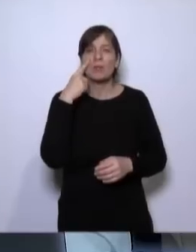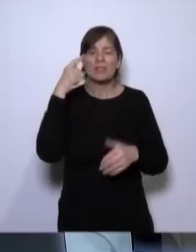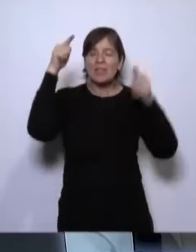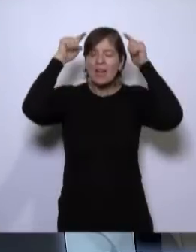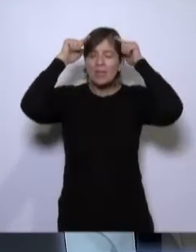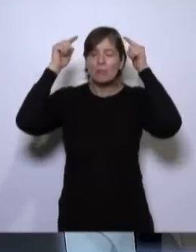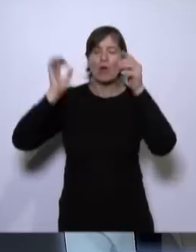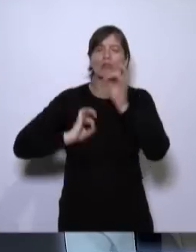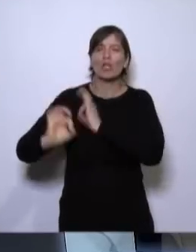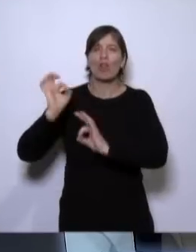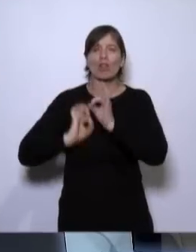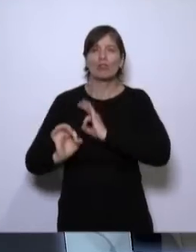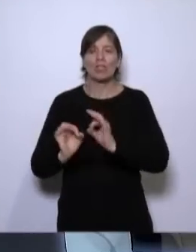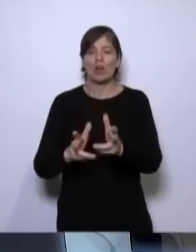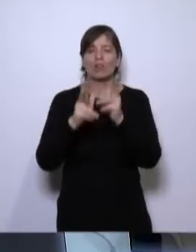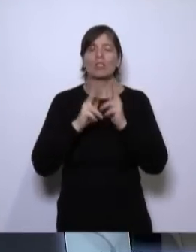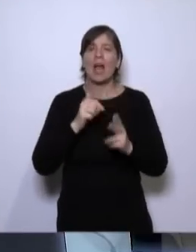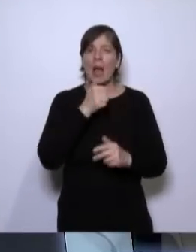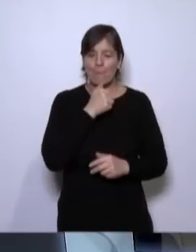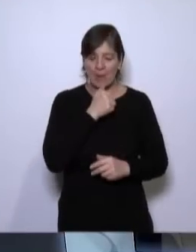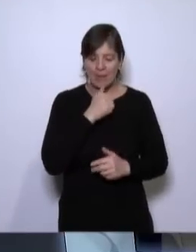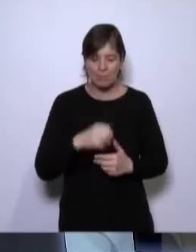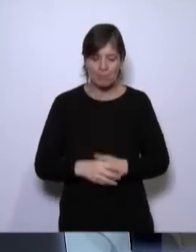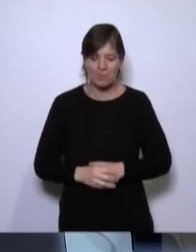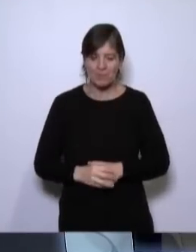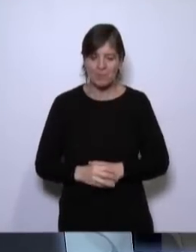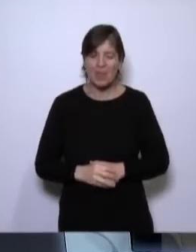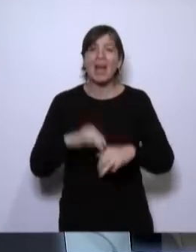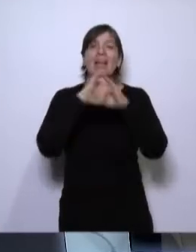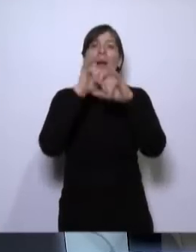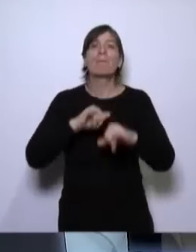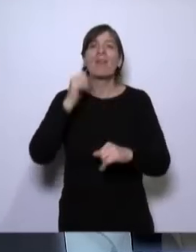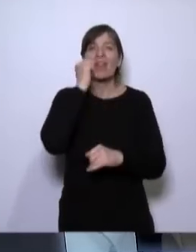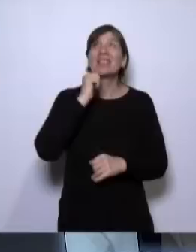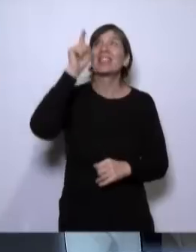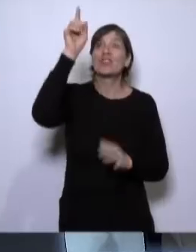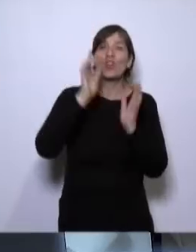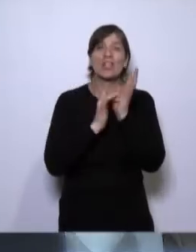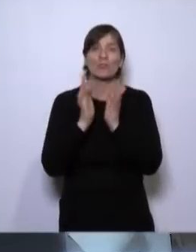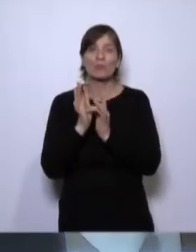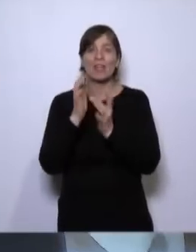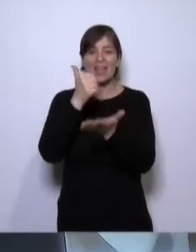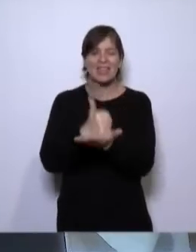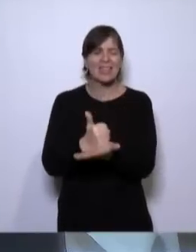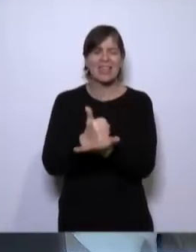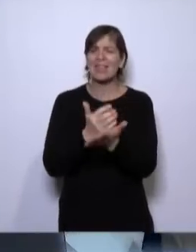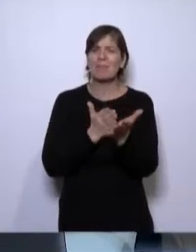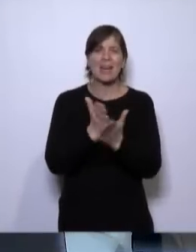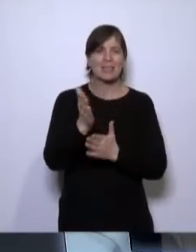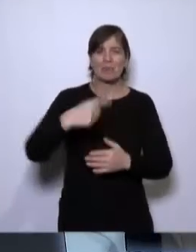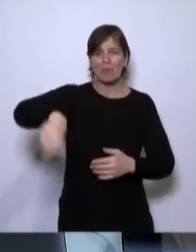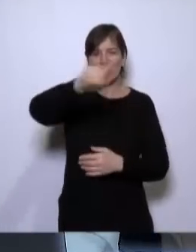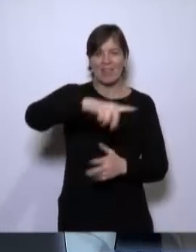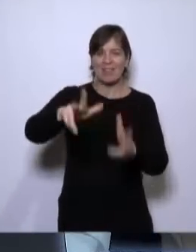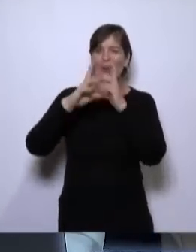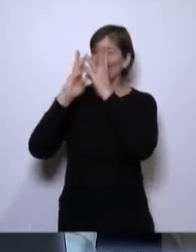Tú que vives y reinas por los siglos de los siglos, la paz del Señor Jesús esté siempre con